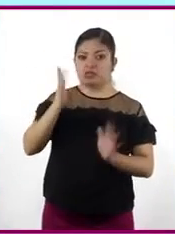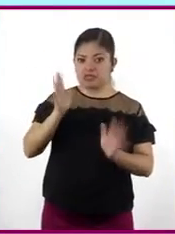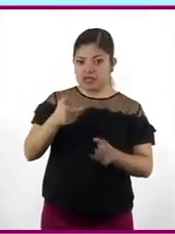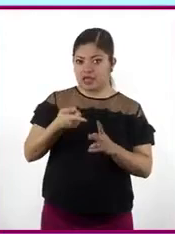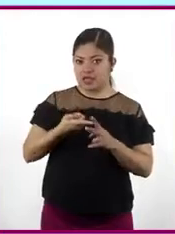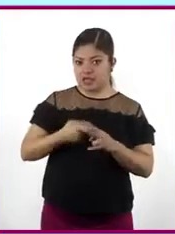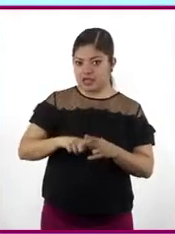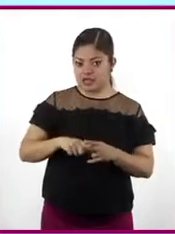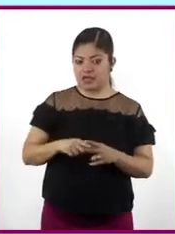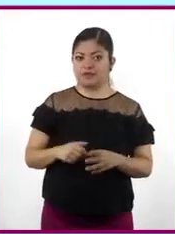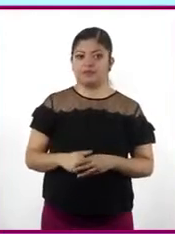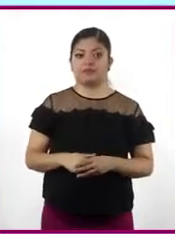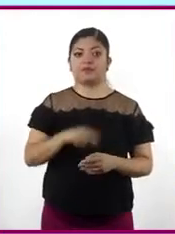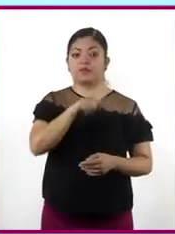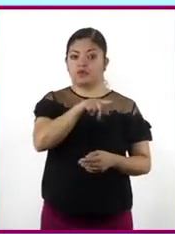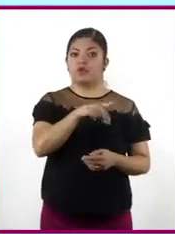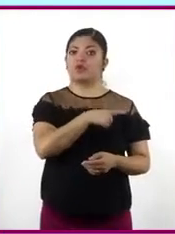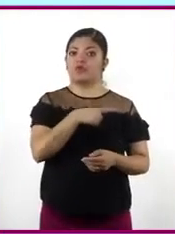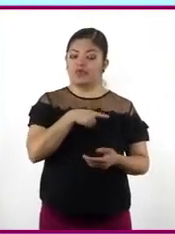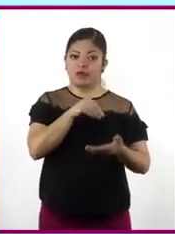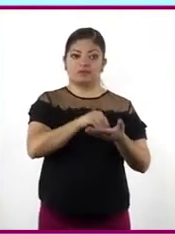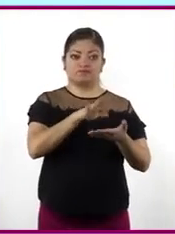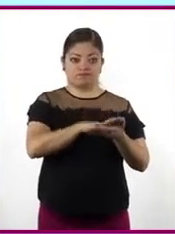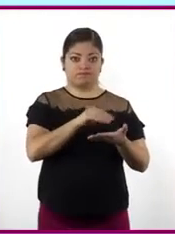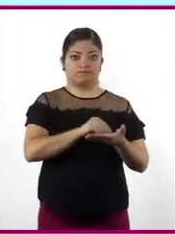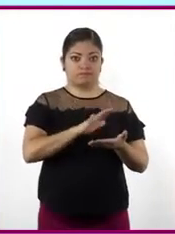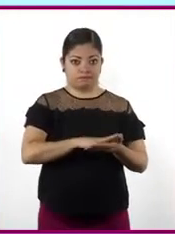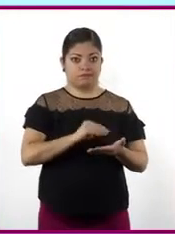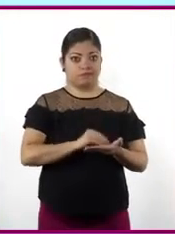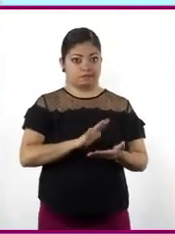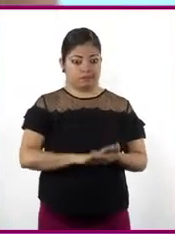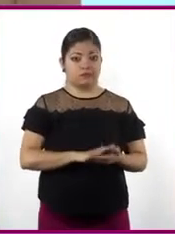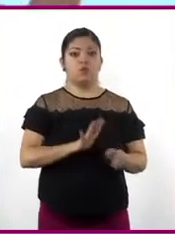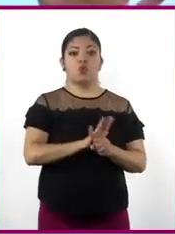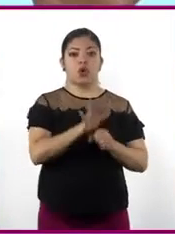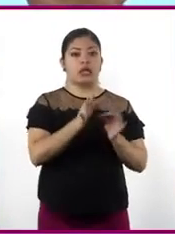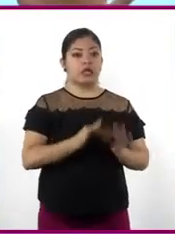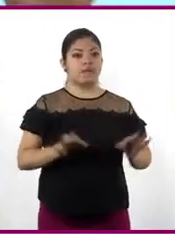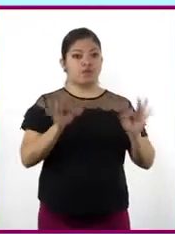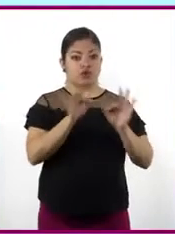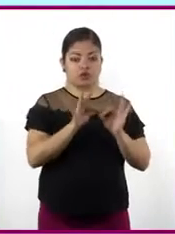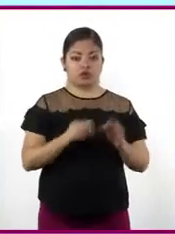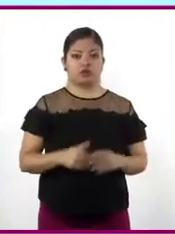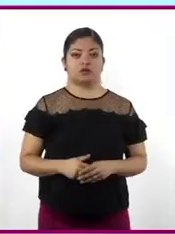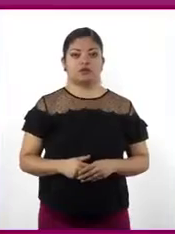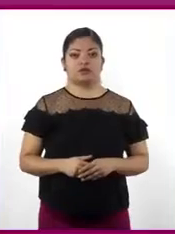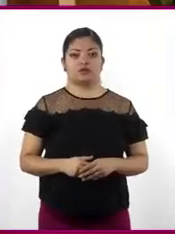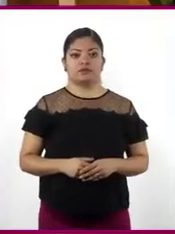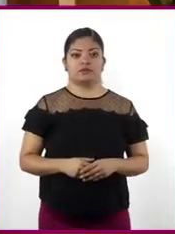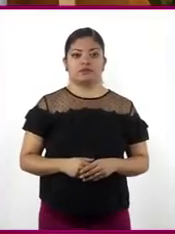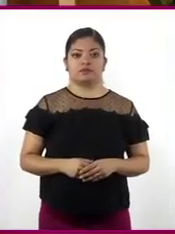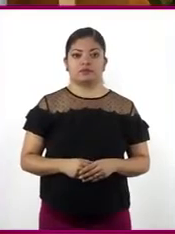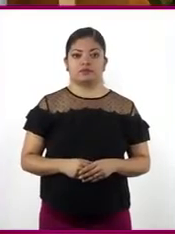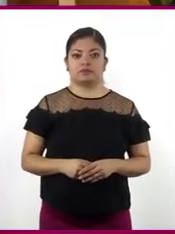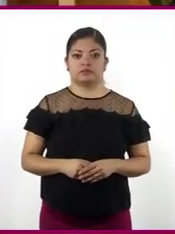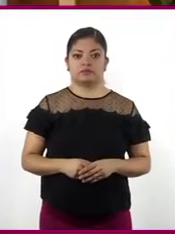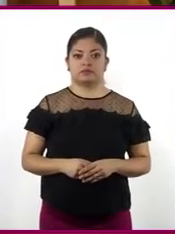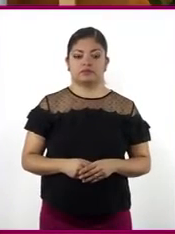iniciado. Registren la información del video que les parezca más importante.